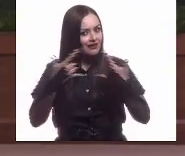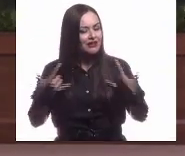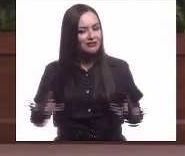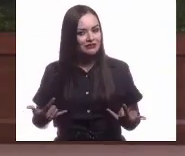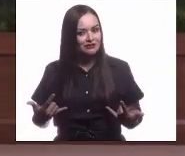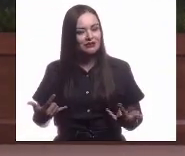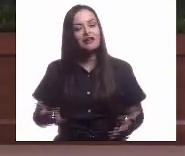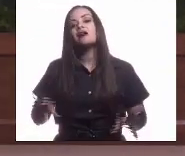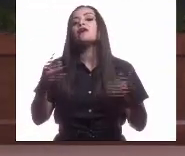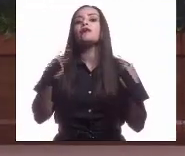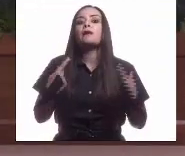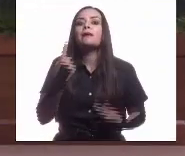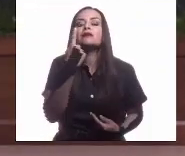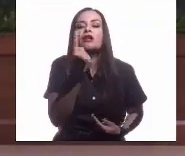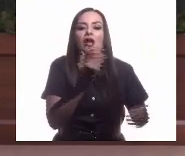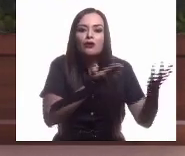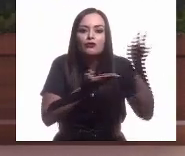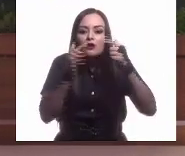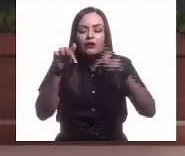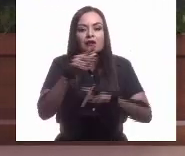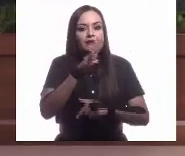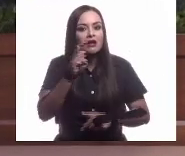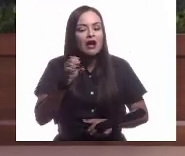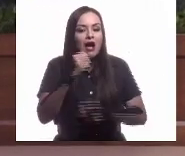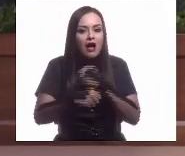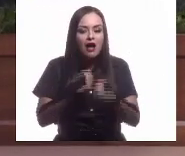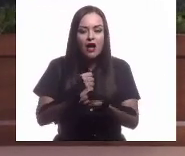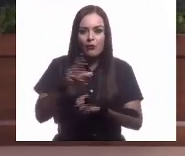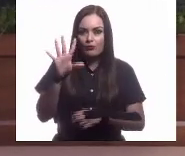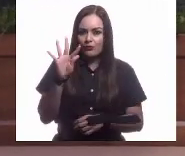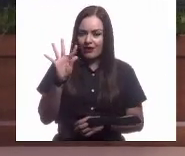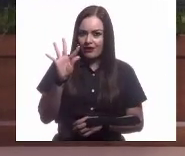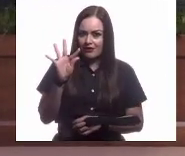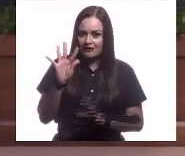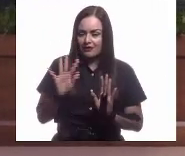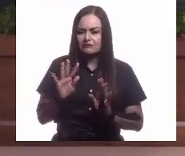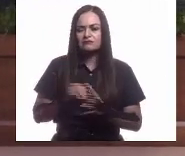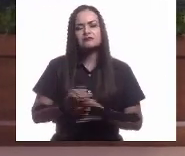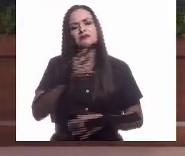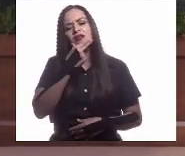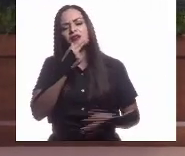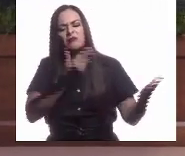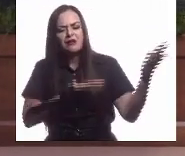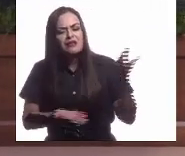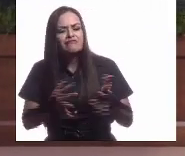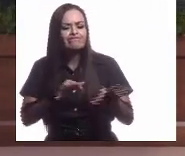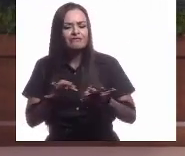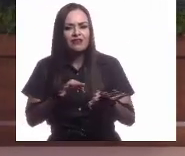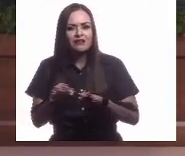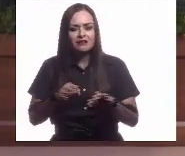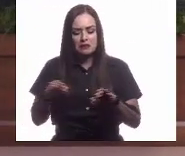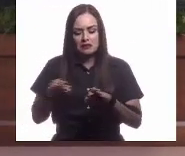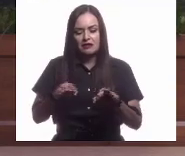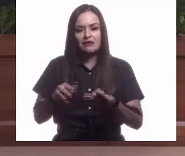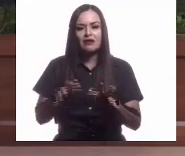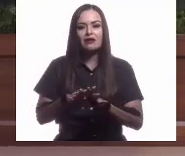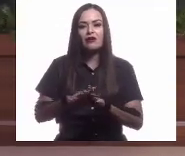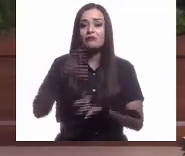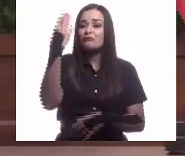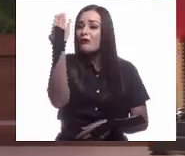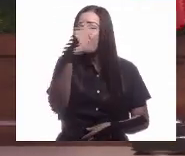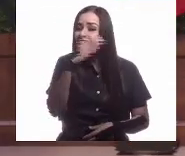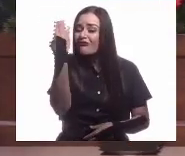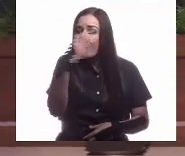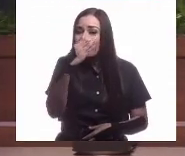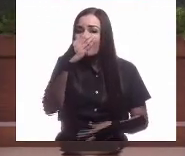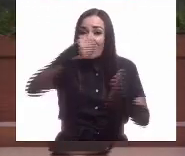una persona que llegó a Baja California Sur hace 40 años. Él llegó y trabajaba como fotógrafo en el registro civil, a lo